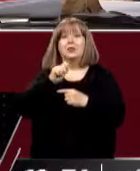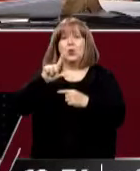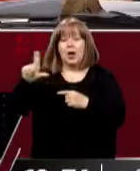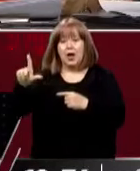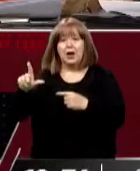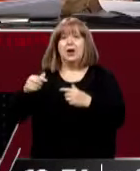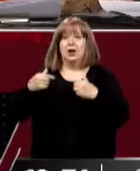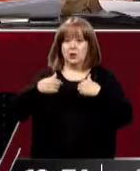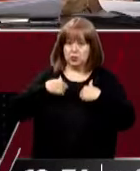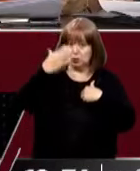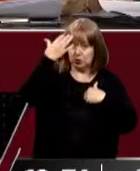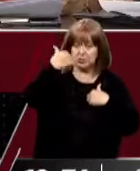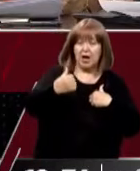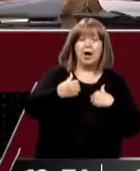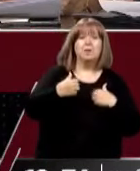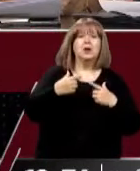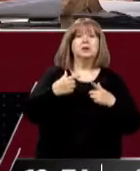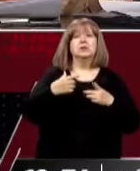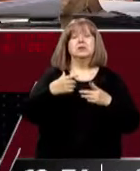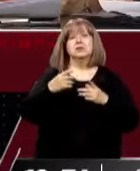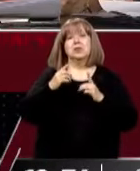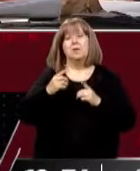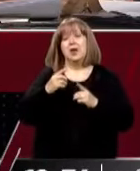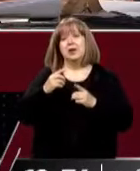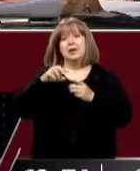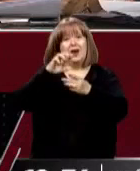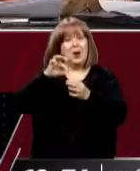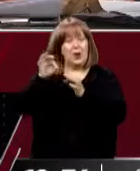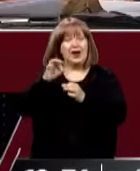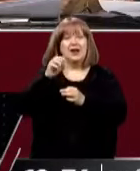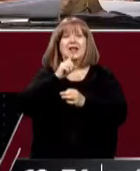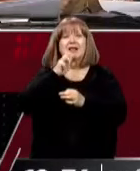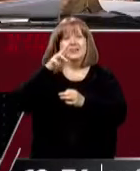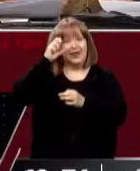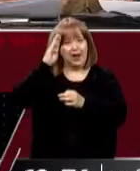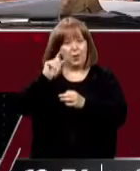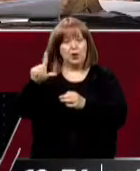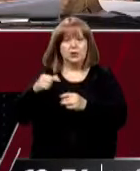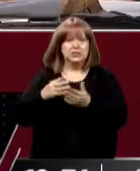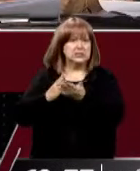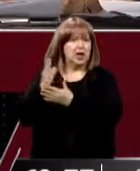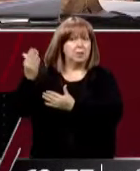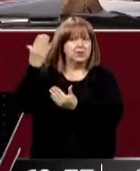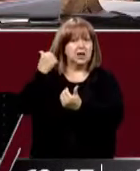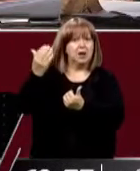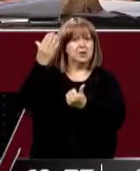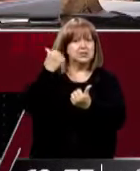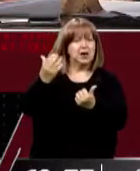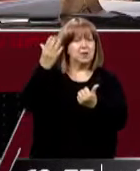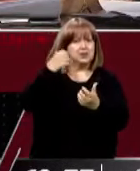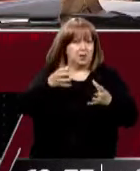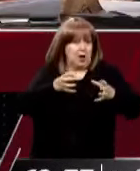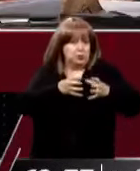con empresas petroleras, por el tema del fracking, por ejemplo en el caso del Trébol. En todos estos procesos ha venido, inclusive para el